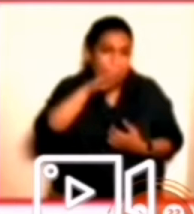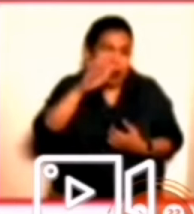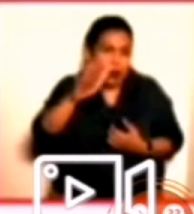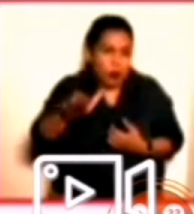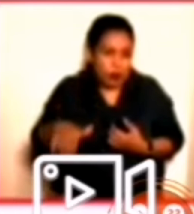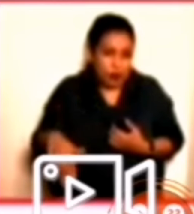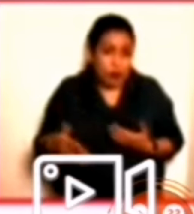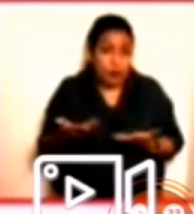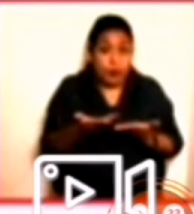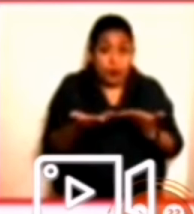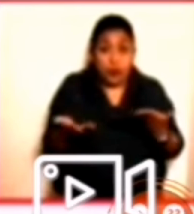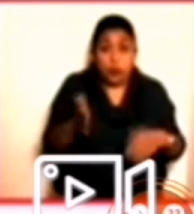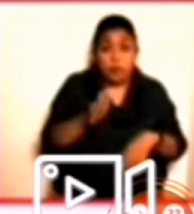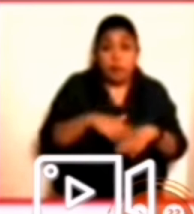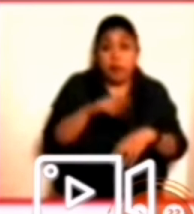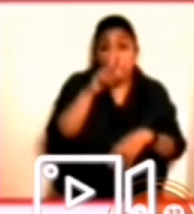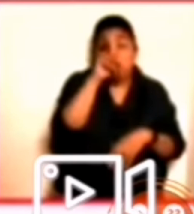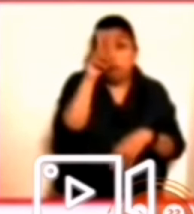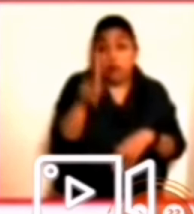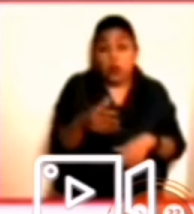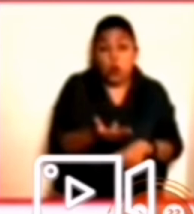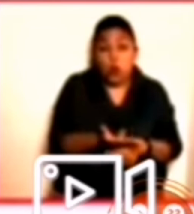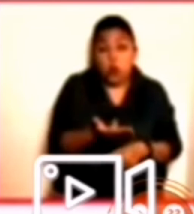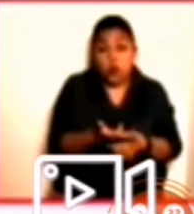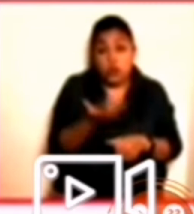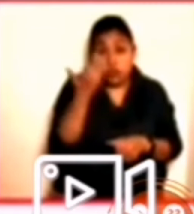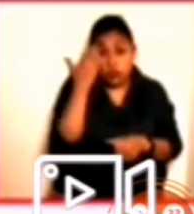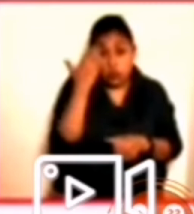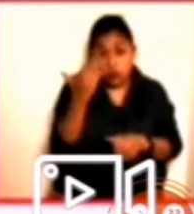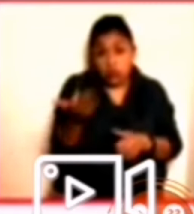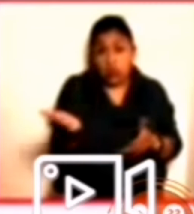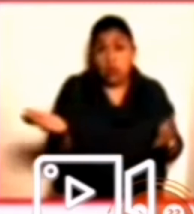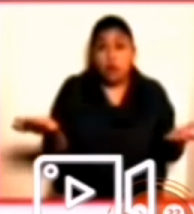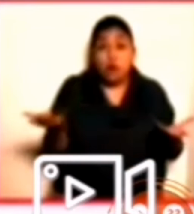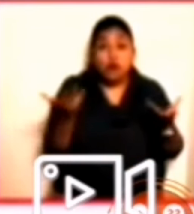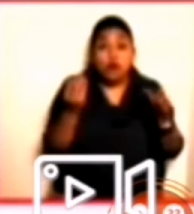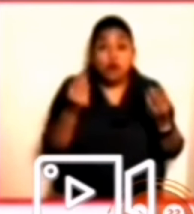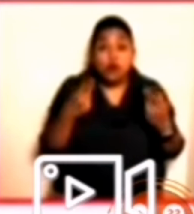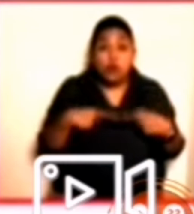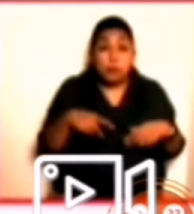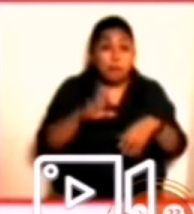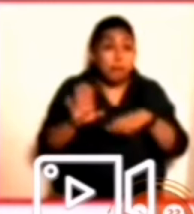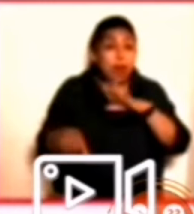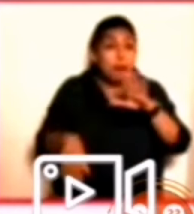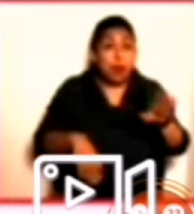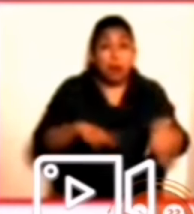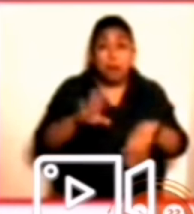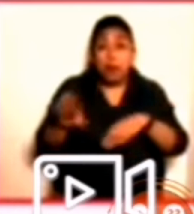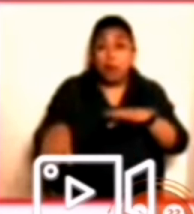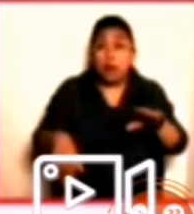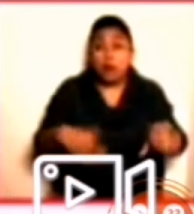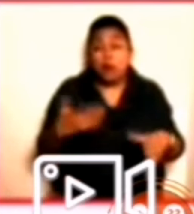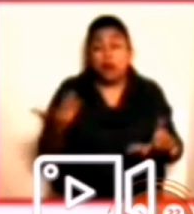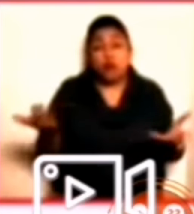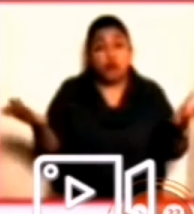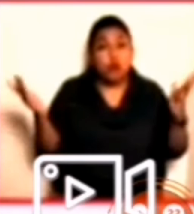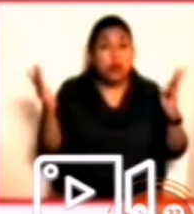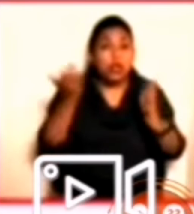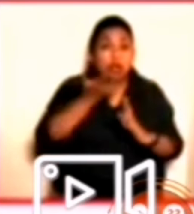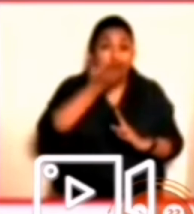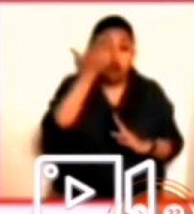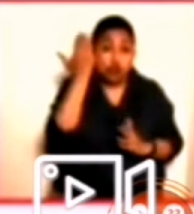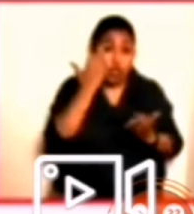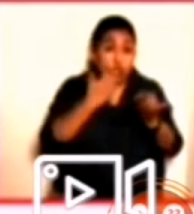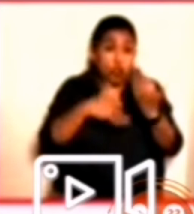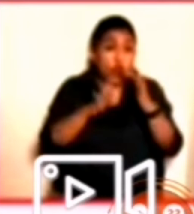sobre todo en estos tiempos donde hemos perdido mucha gente no sé si a todo el